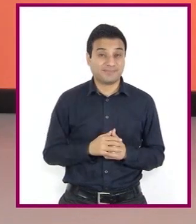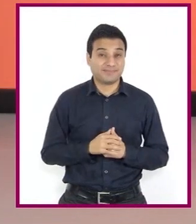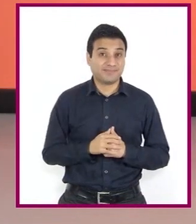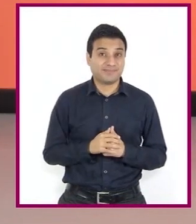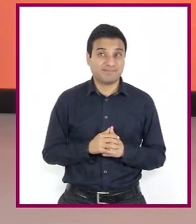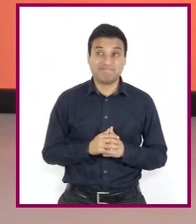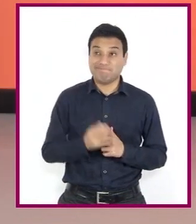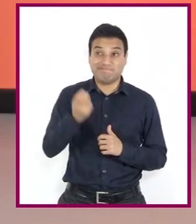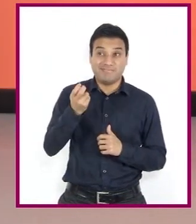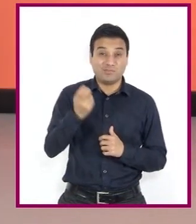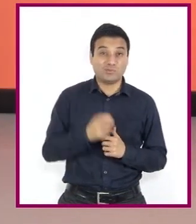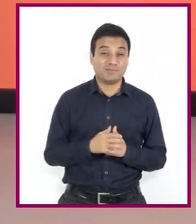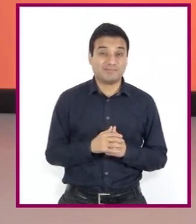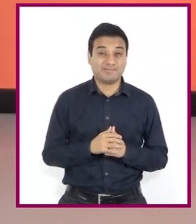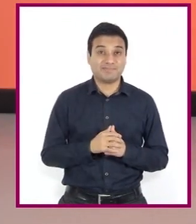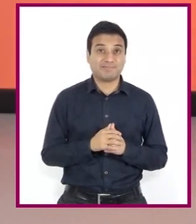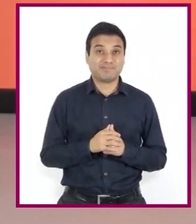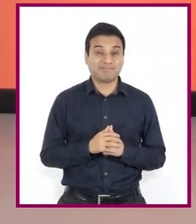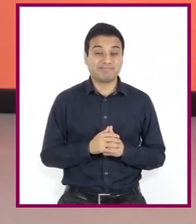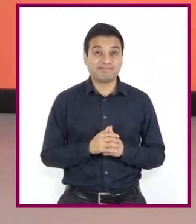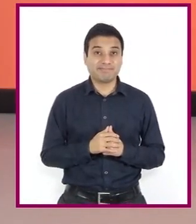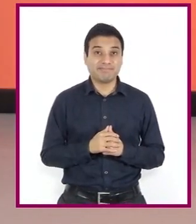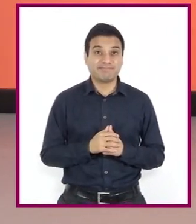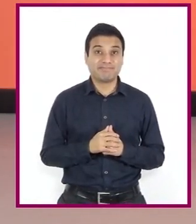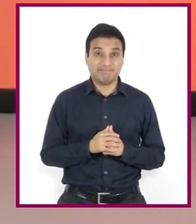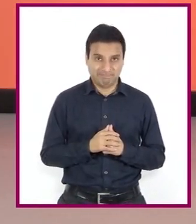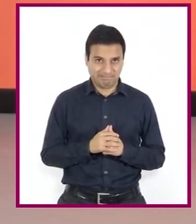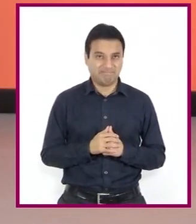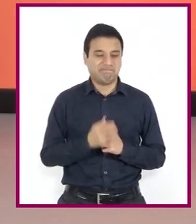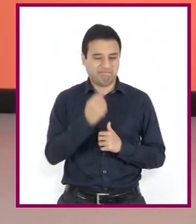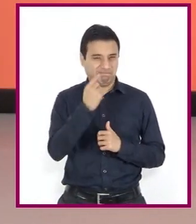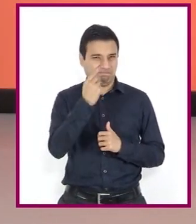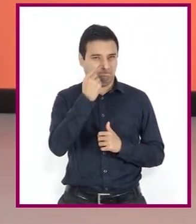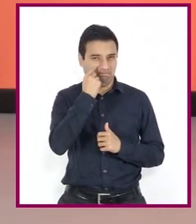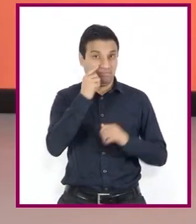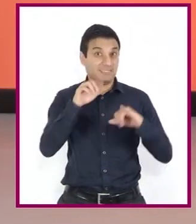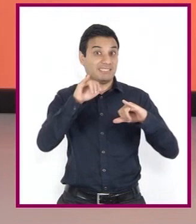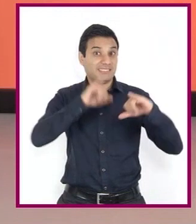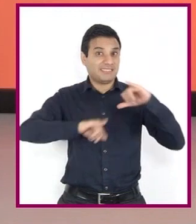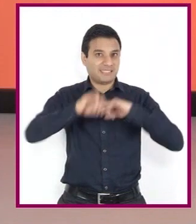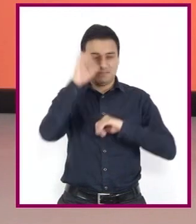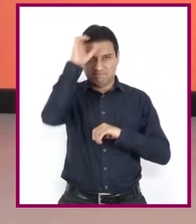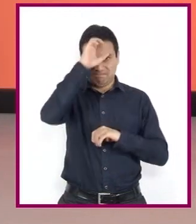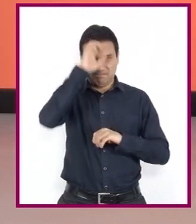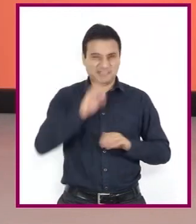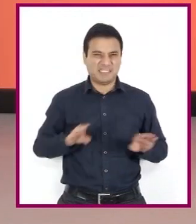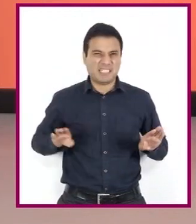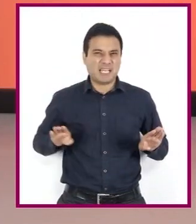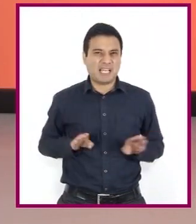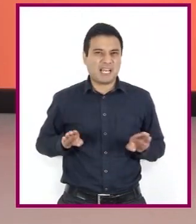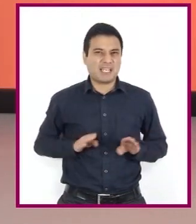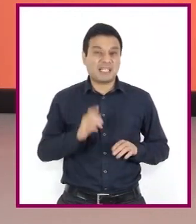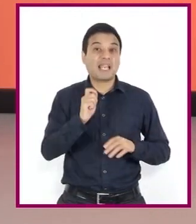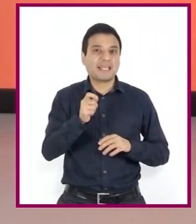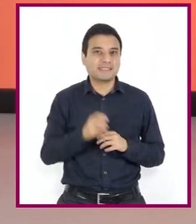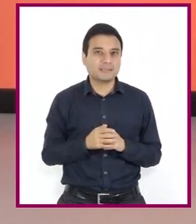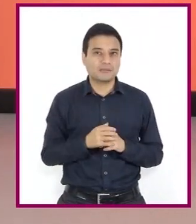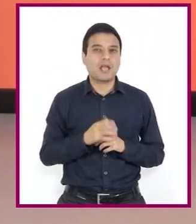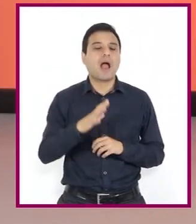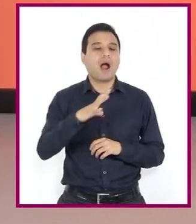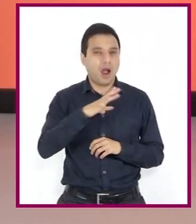Así es, y aquí podemos identificar otra característica de la ciencia, y es que es